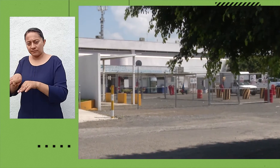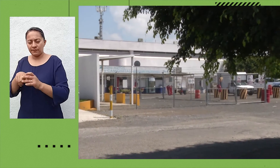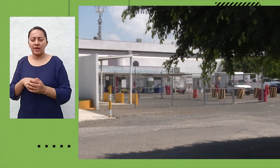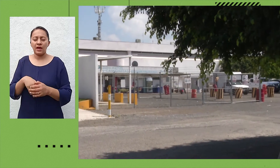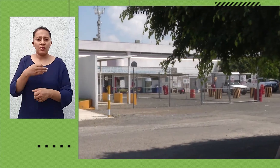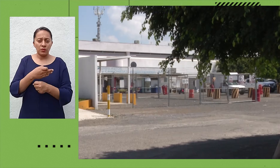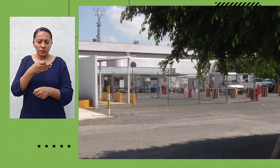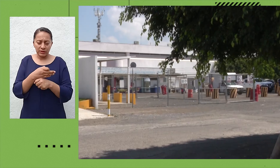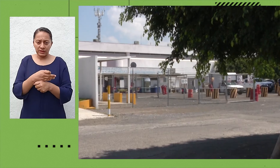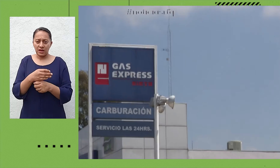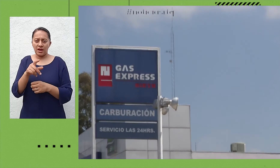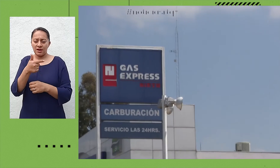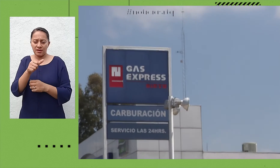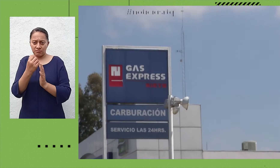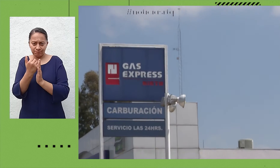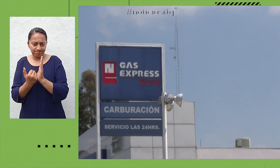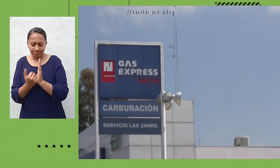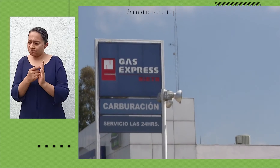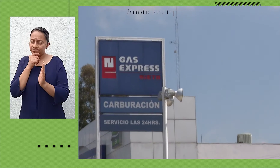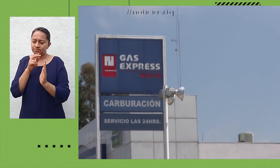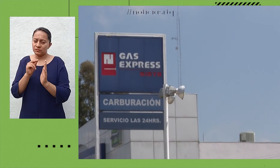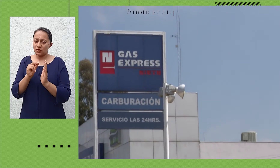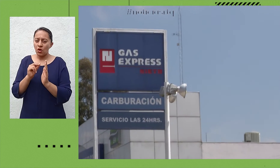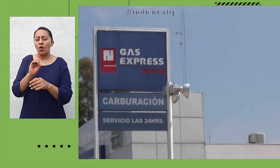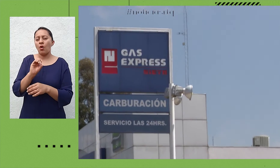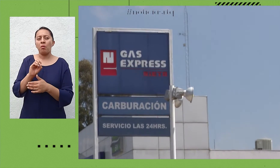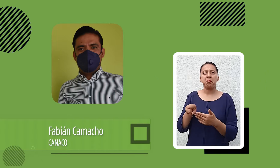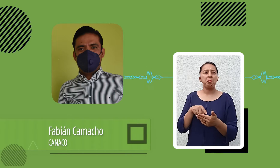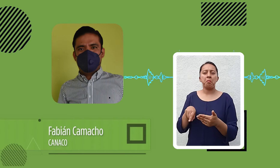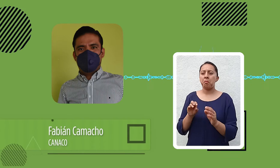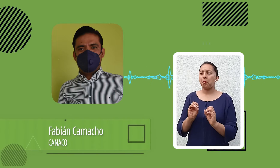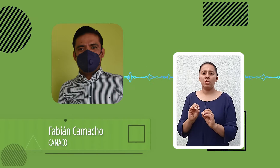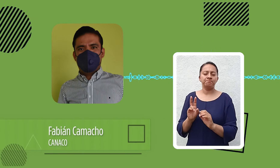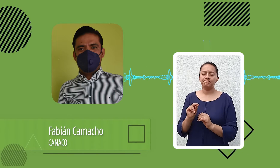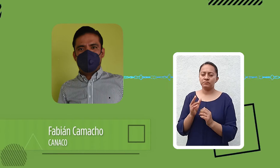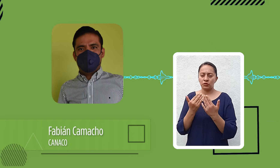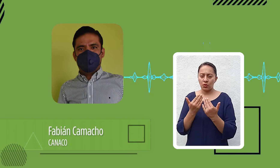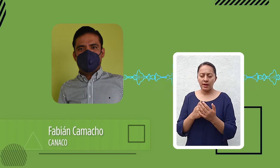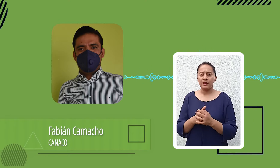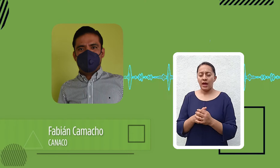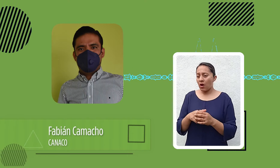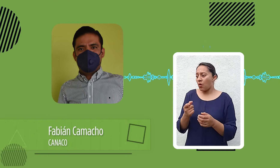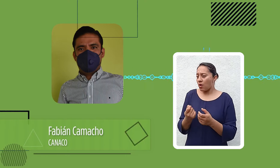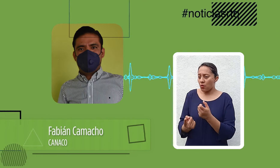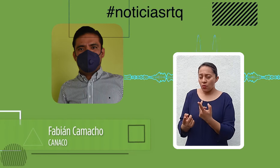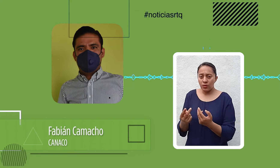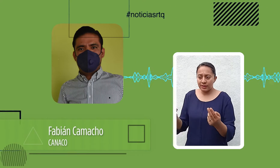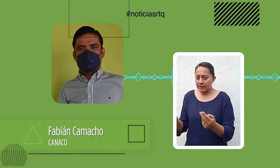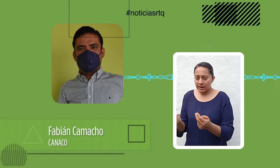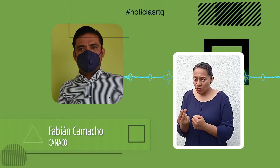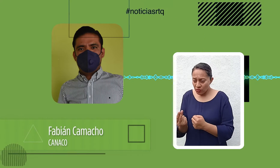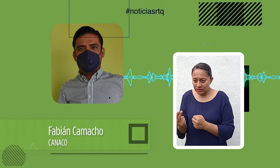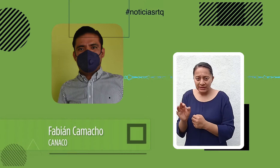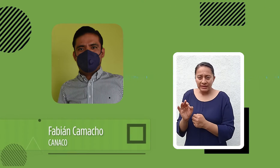tampoco se tiene reporte alguno de escasez o ausencia del servicio. Estamos muy atentos, atendiendo